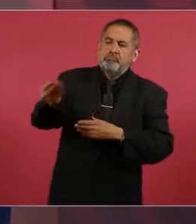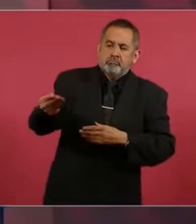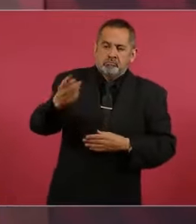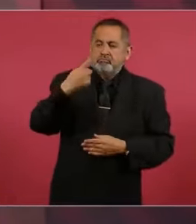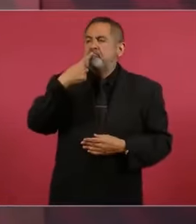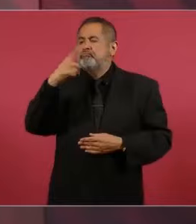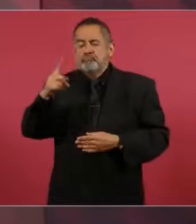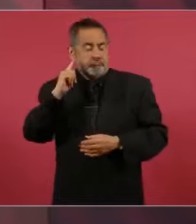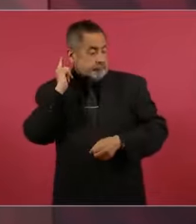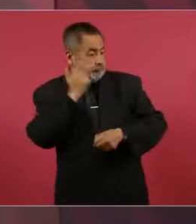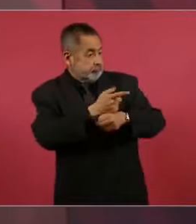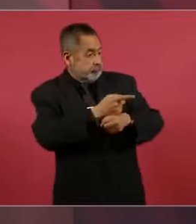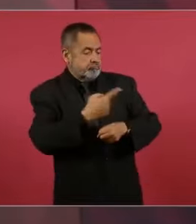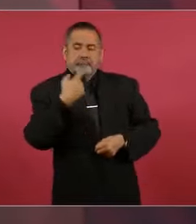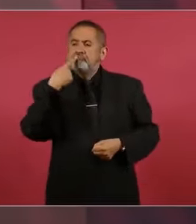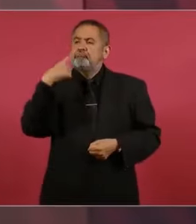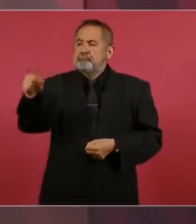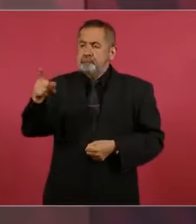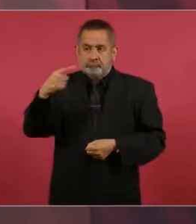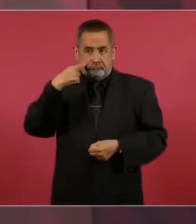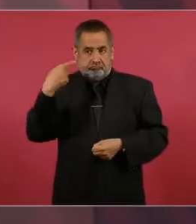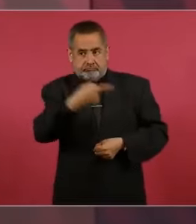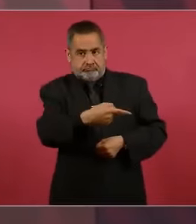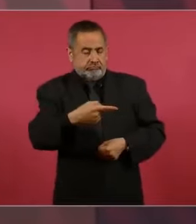a denunciar